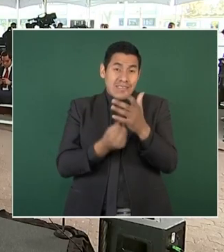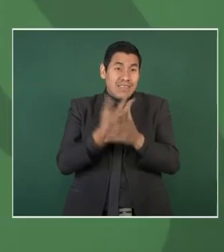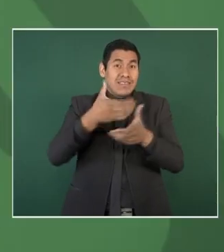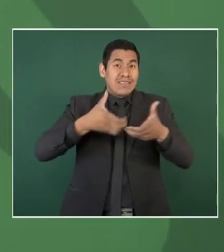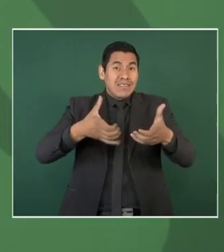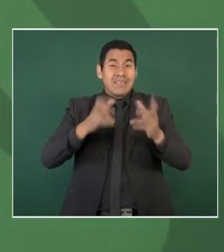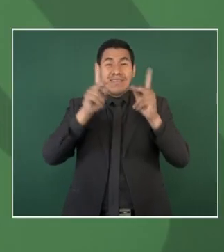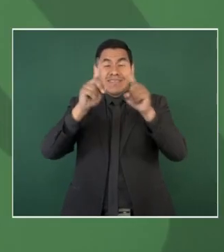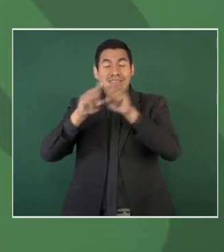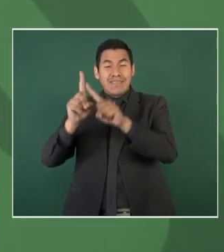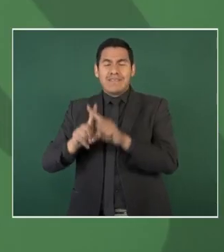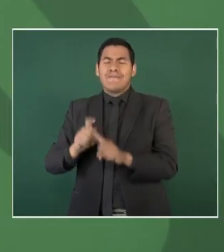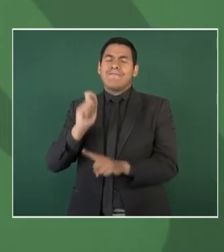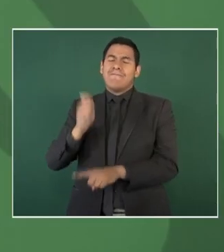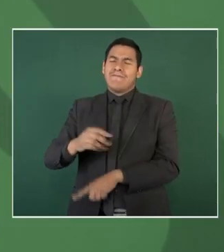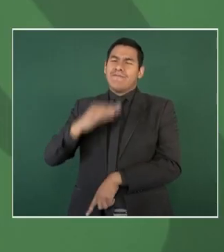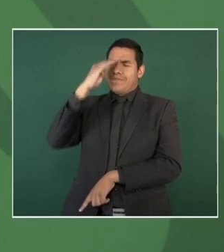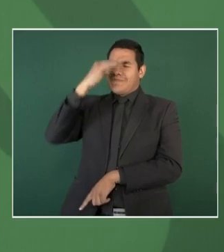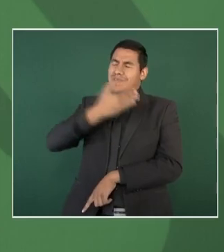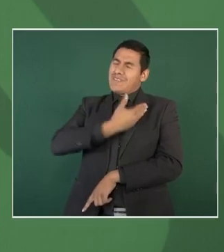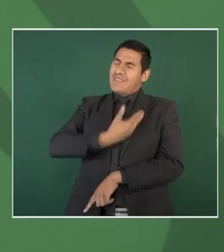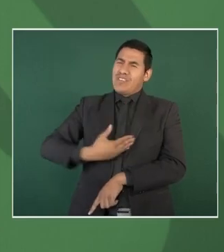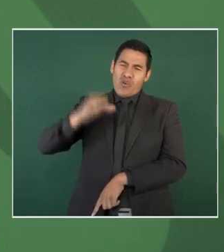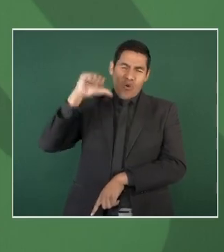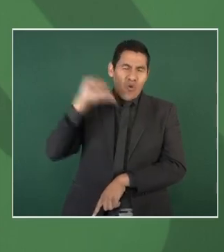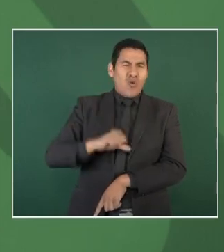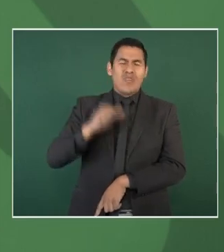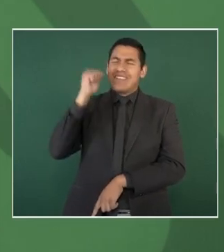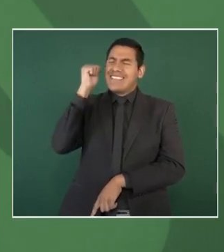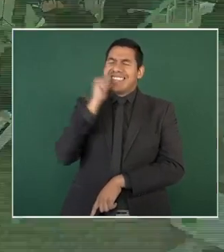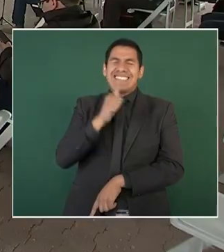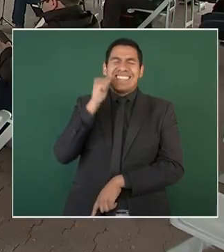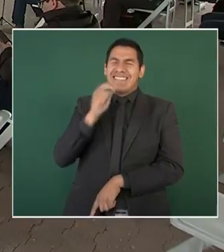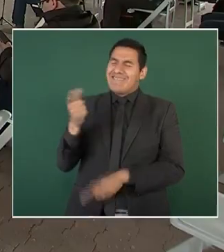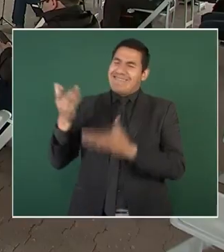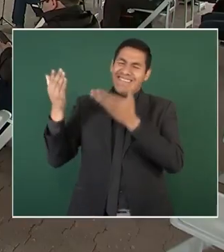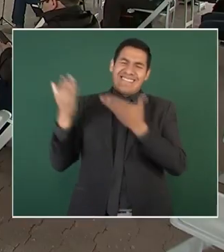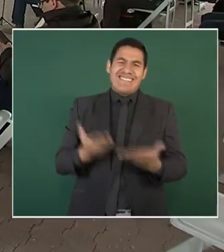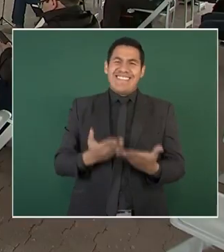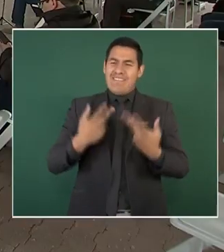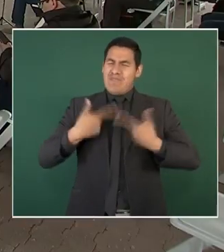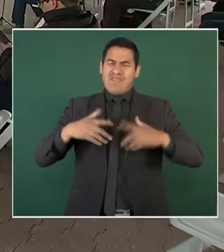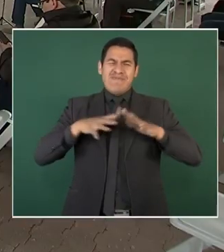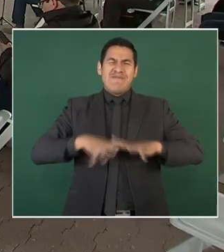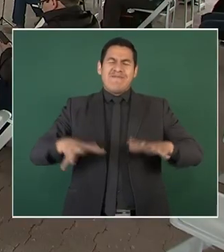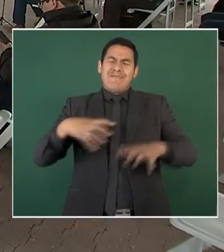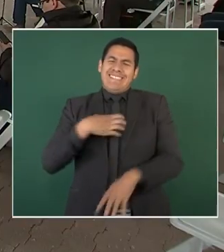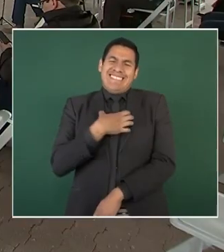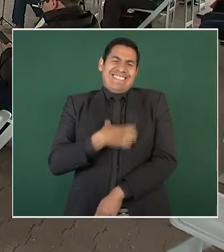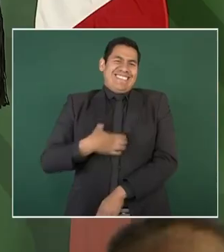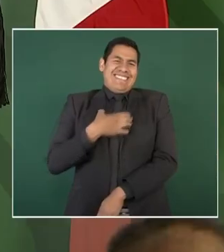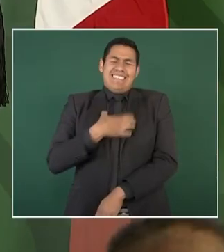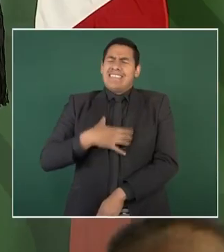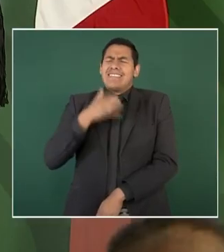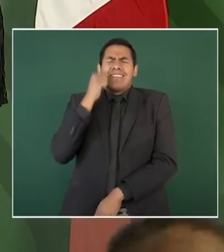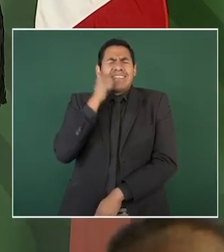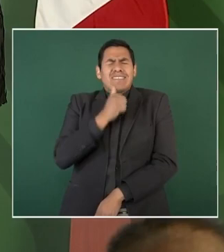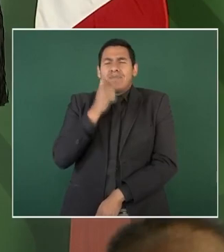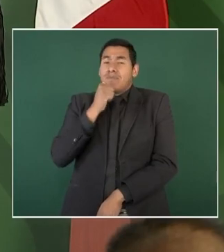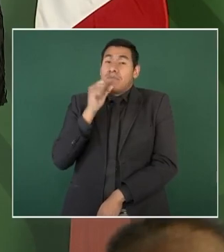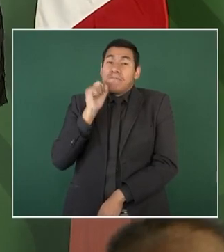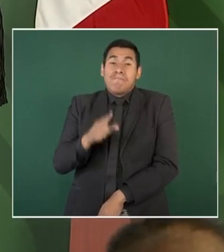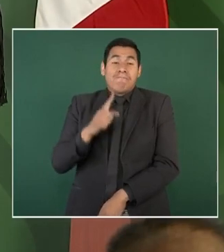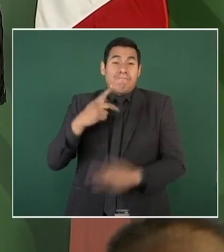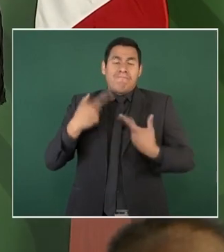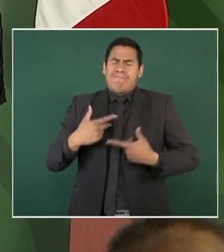el pueblo de Baja California lo recibe hoy y siempre con muchísima emoción y con muchísima gratitud, porque en